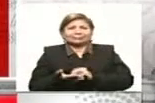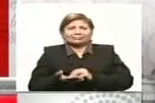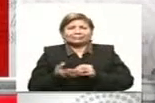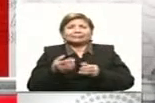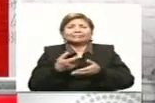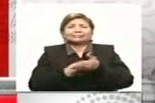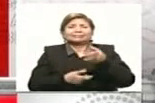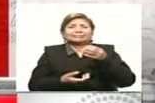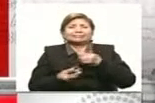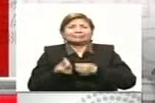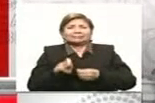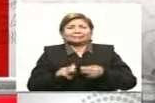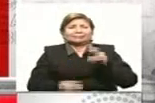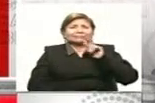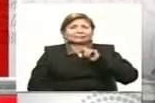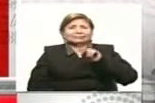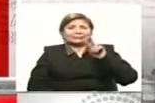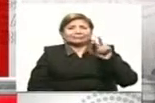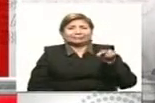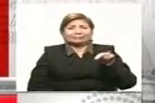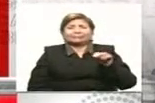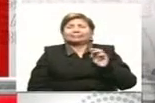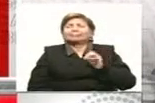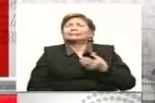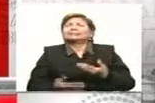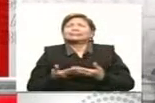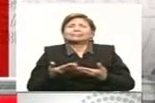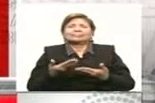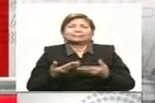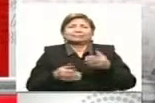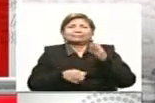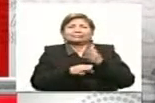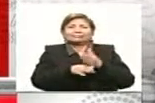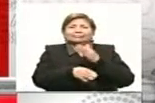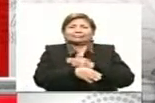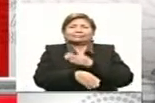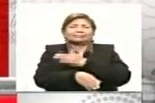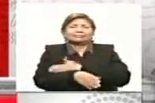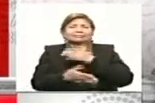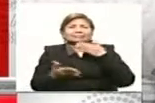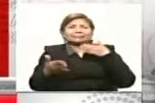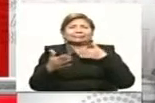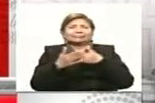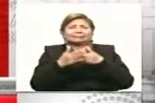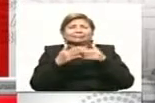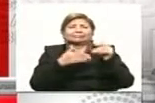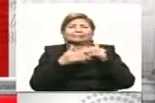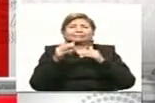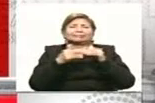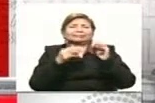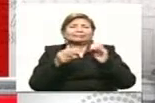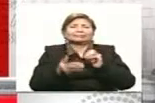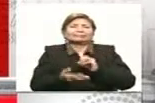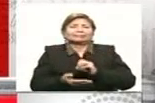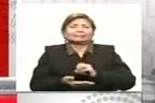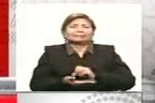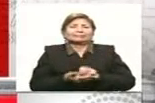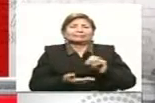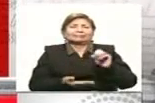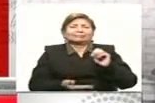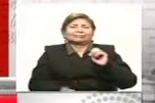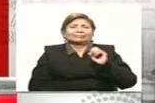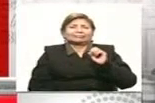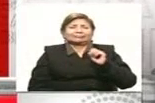el presupuesto 2022 a efectos de mejorar la brecha en infraestructura del sector